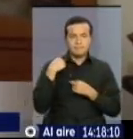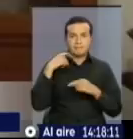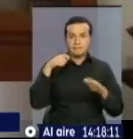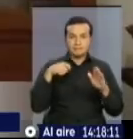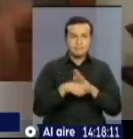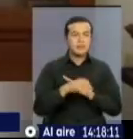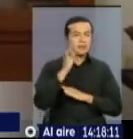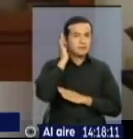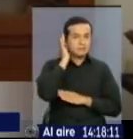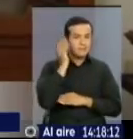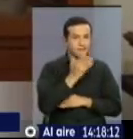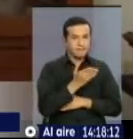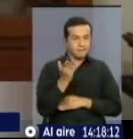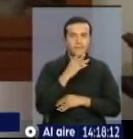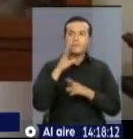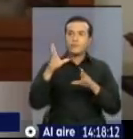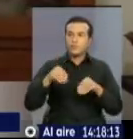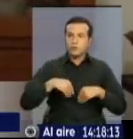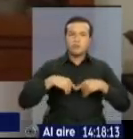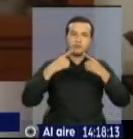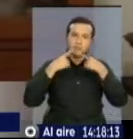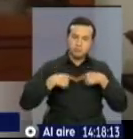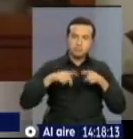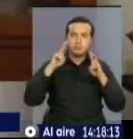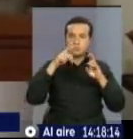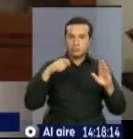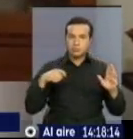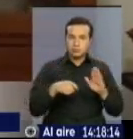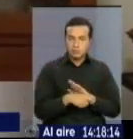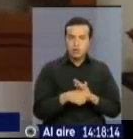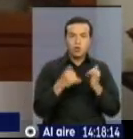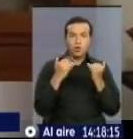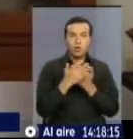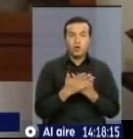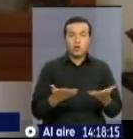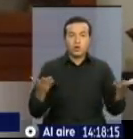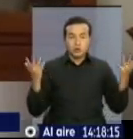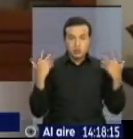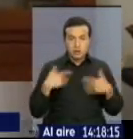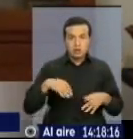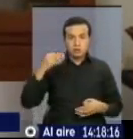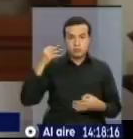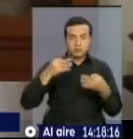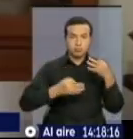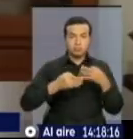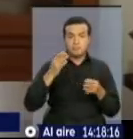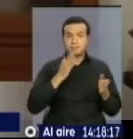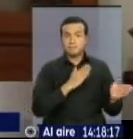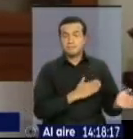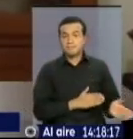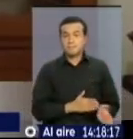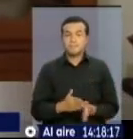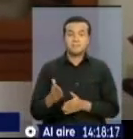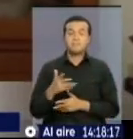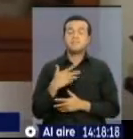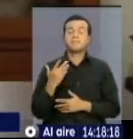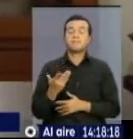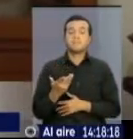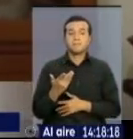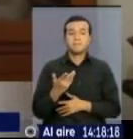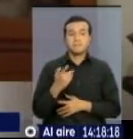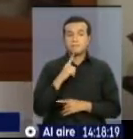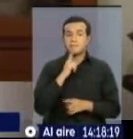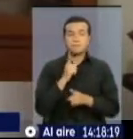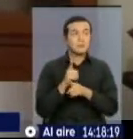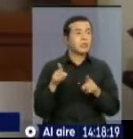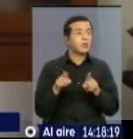femicidio, acogió el dictamen por femicidio y hoy la audiencia se está llevando a cabo de igual